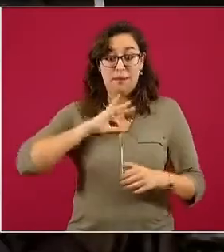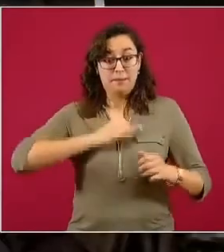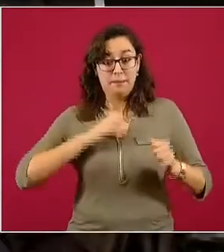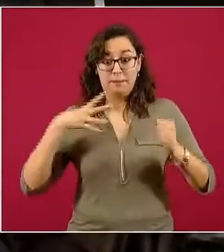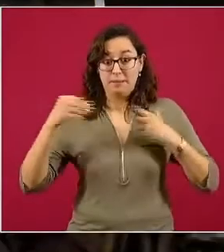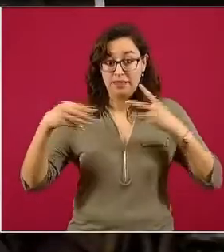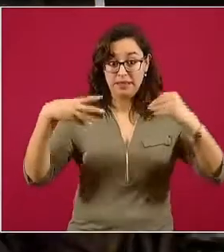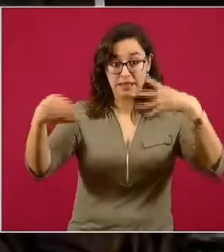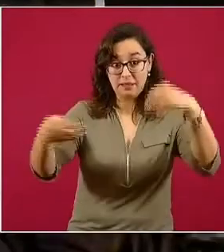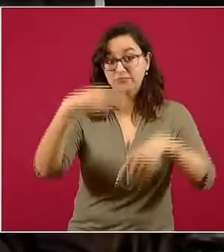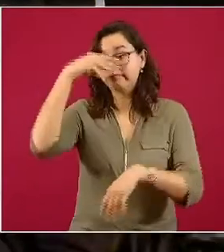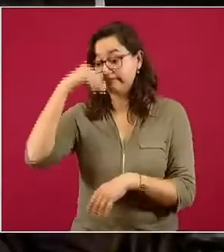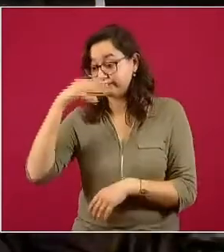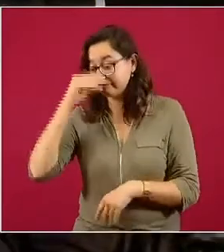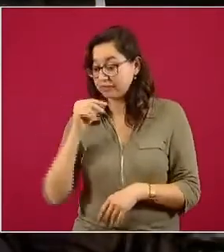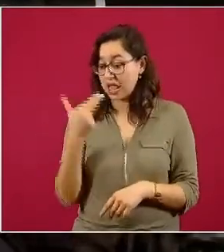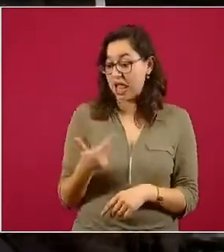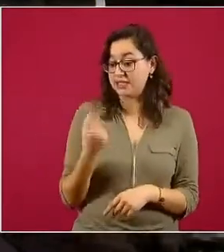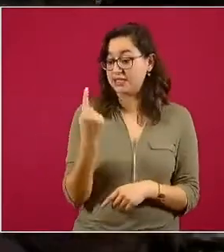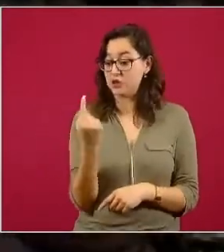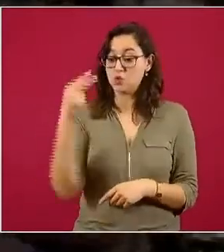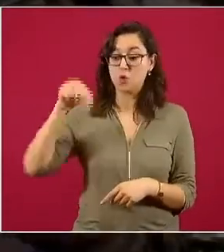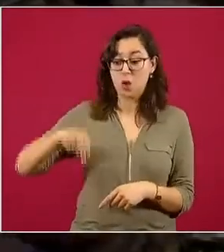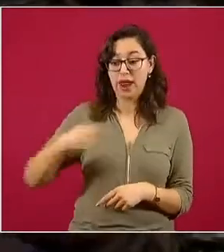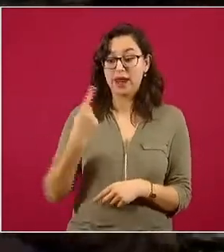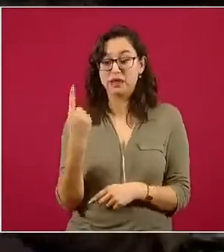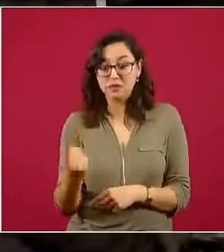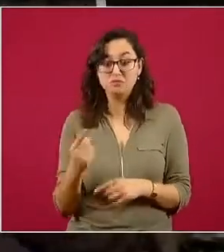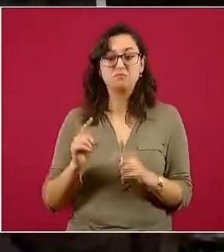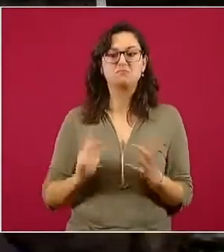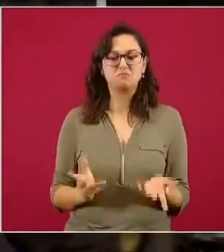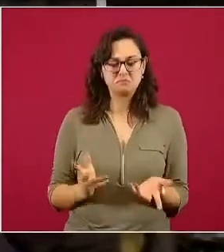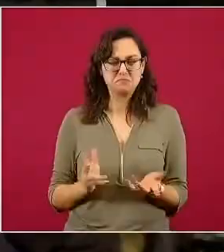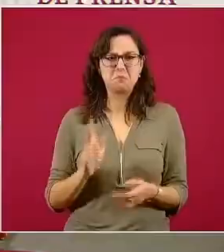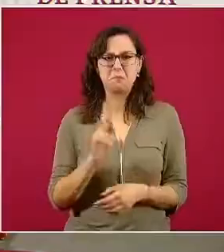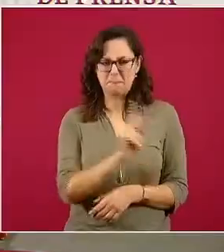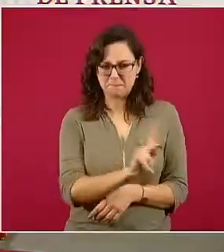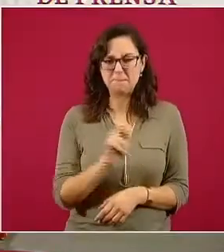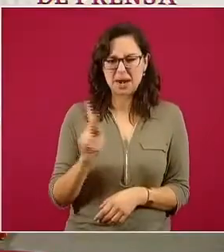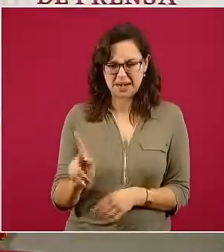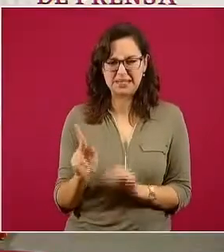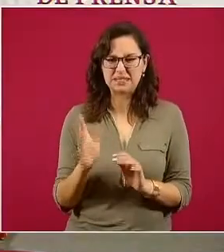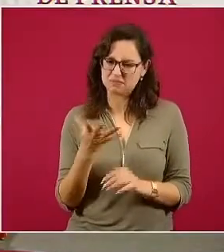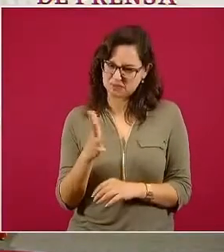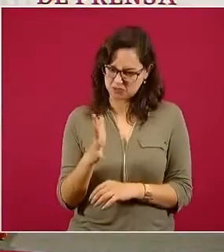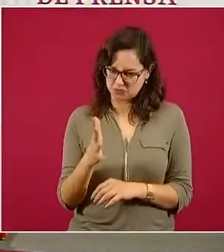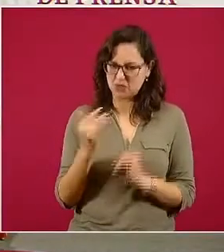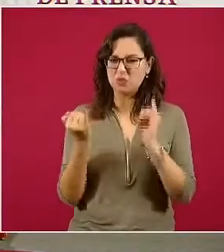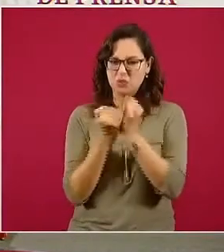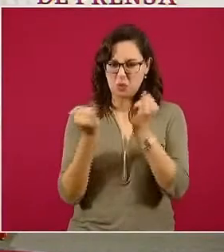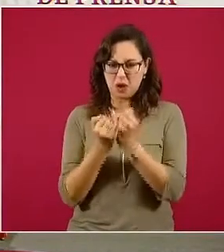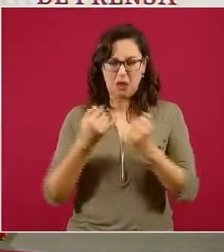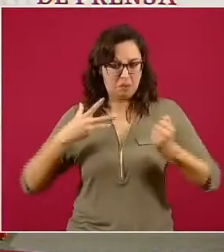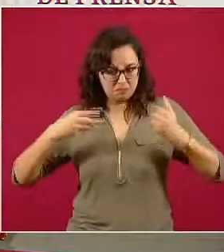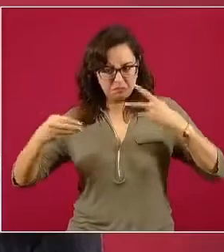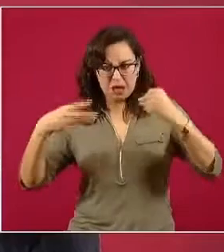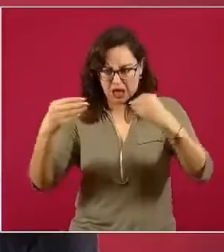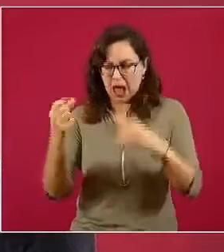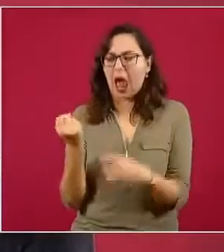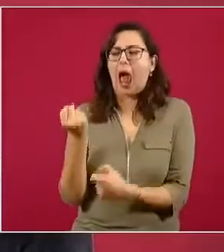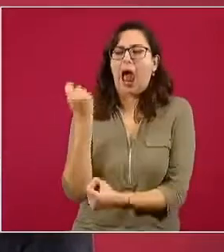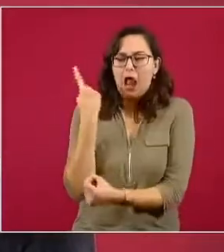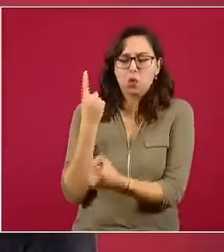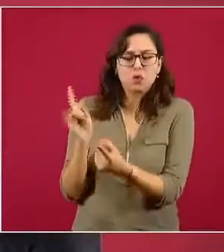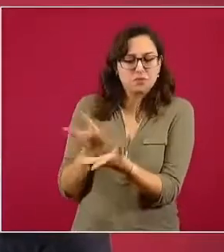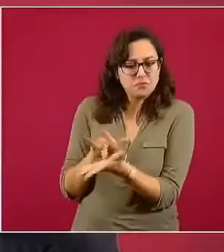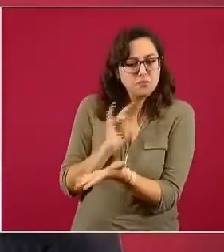donde enfrentamos situaciones relativamente similares, era una pandemia, algunas cosas son aplicables,